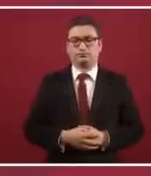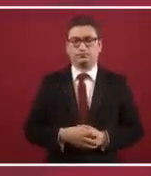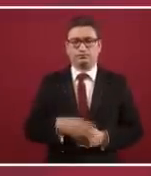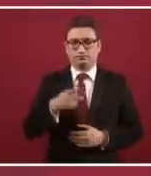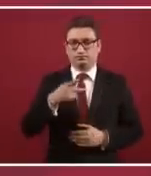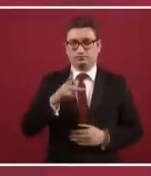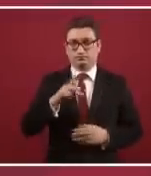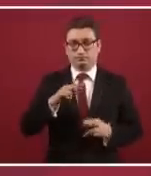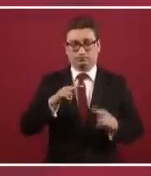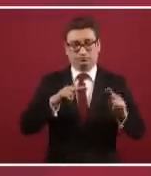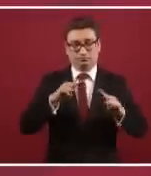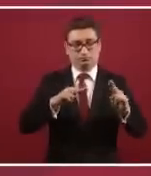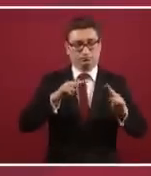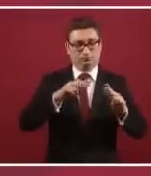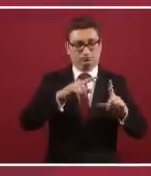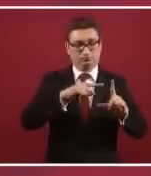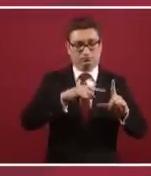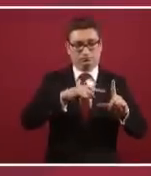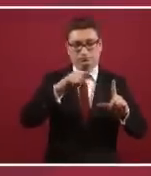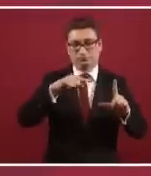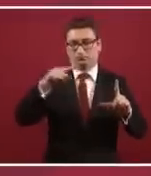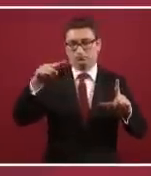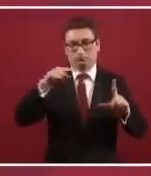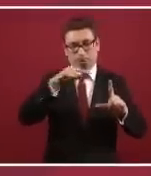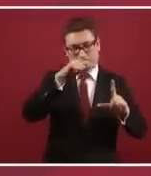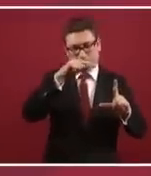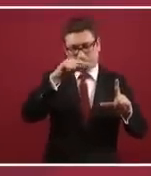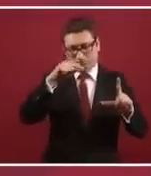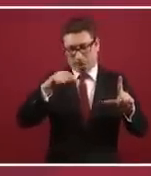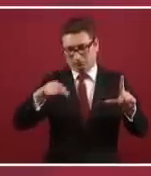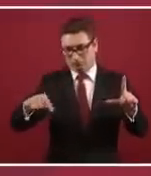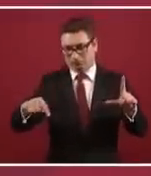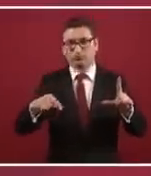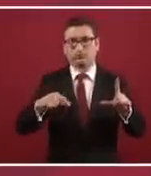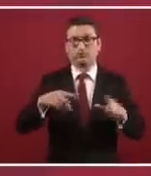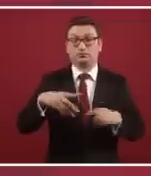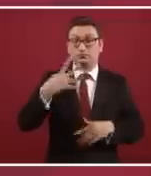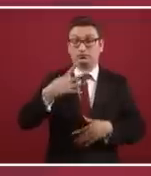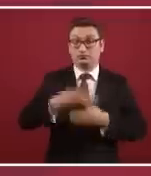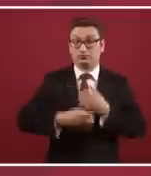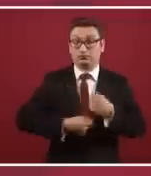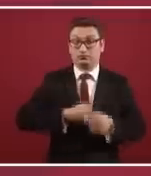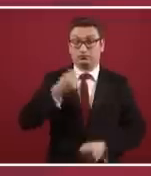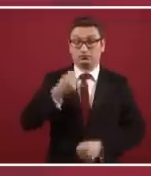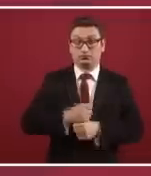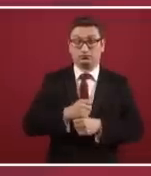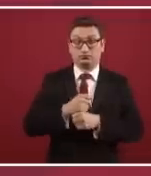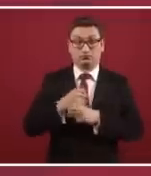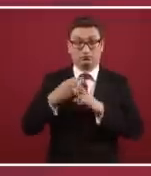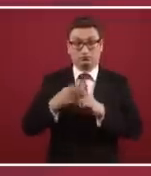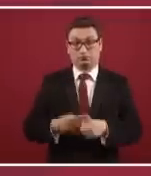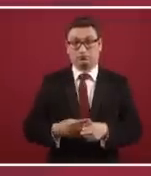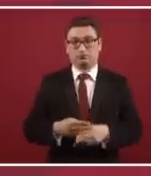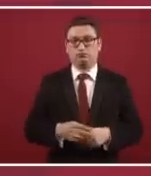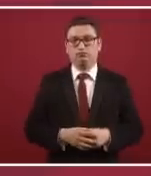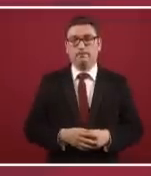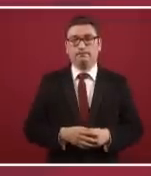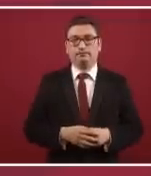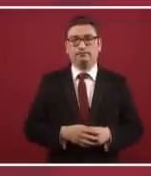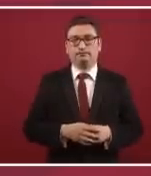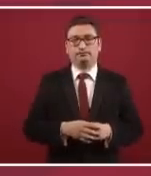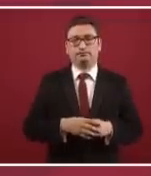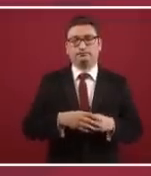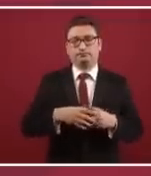la tendencia era en 14 años, pues para ser más exactos, 14